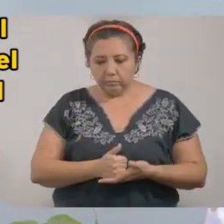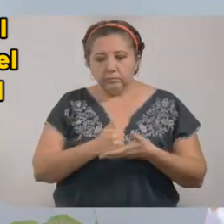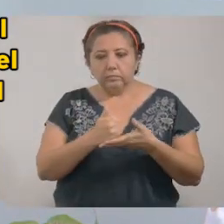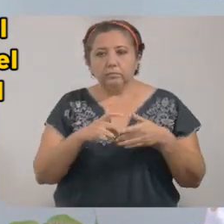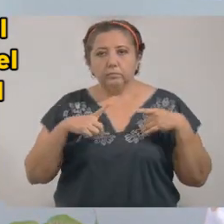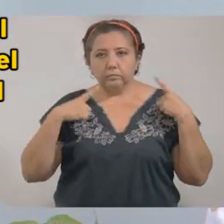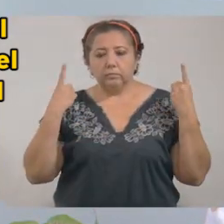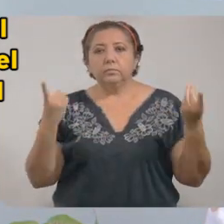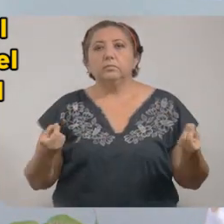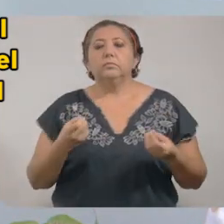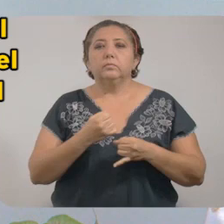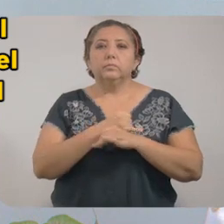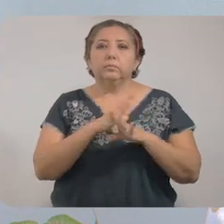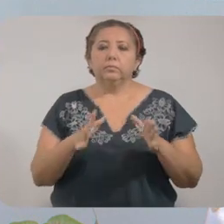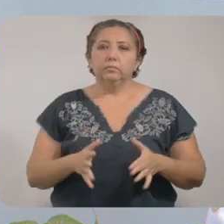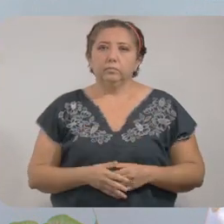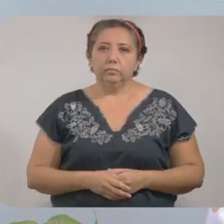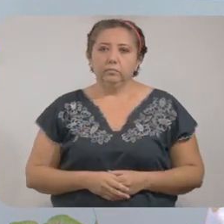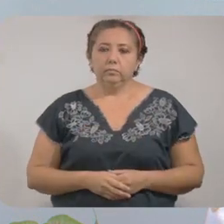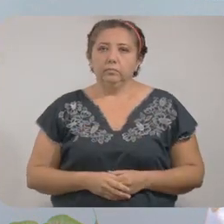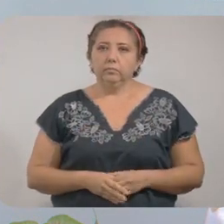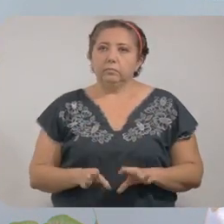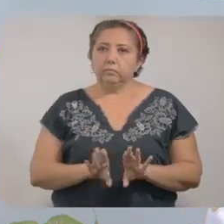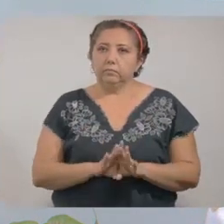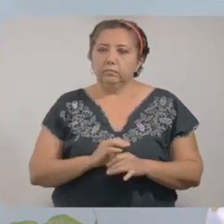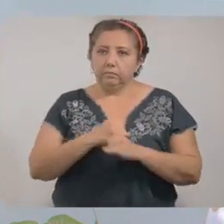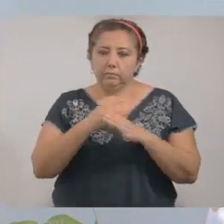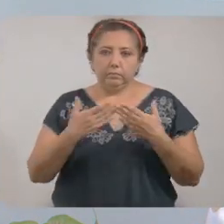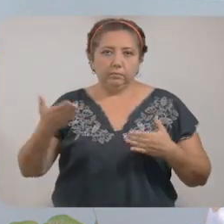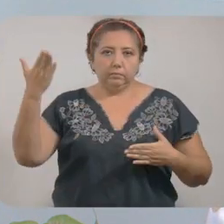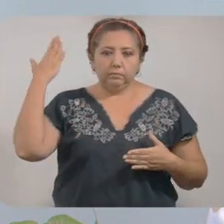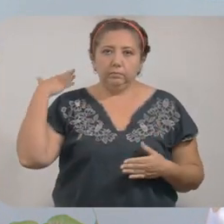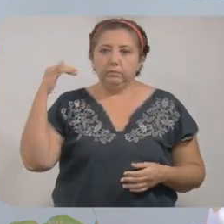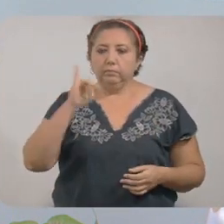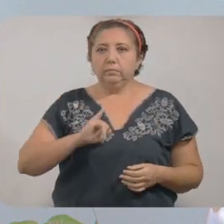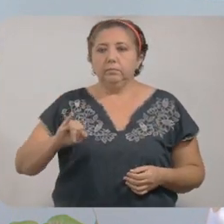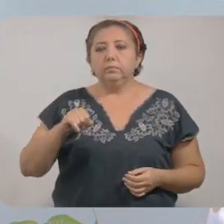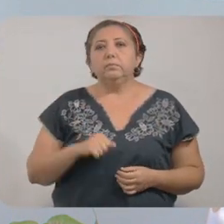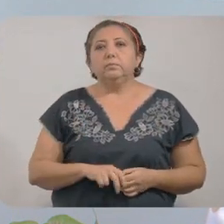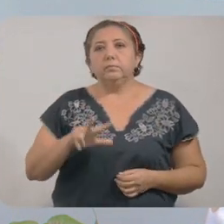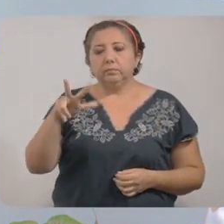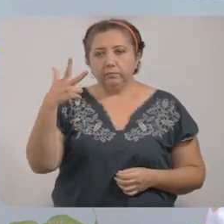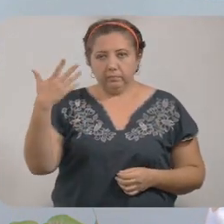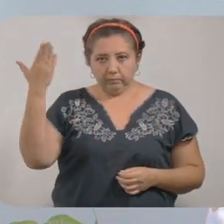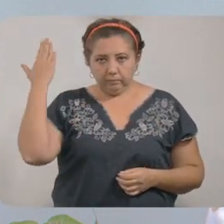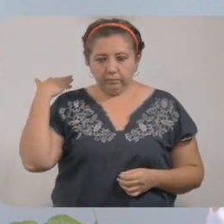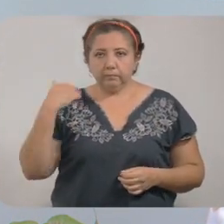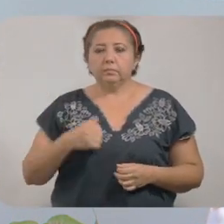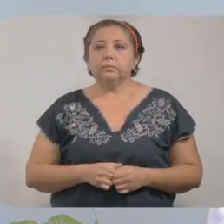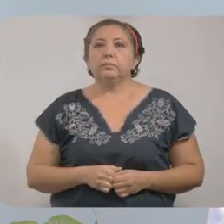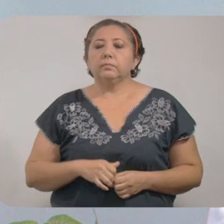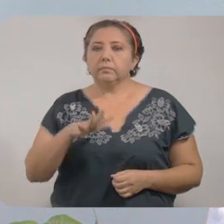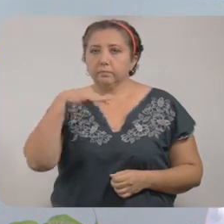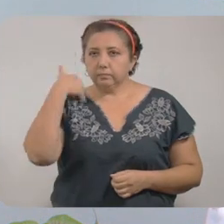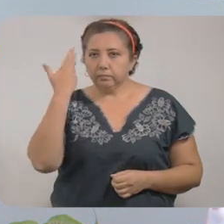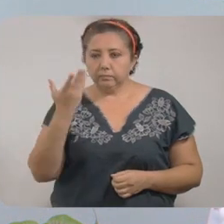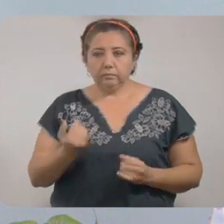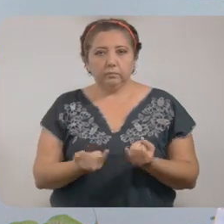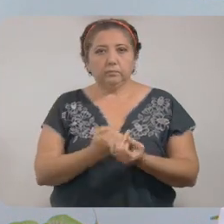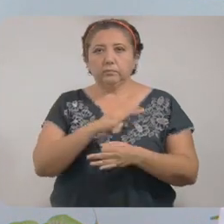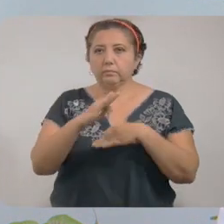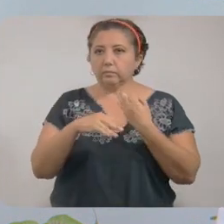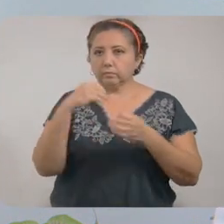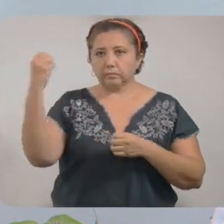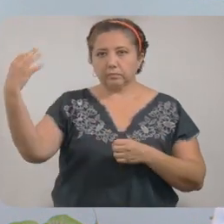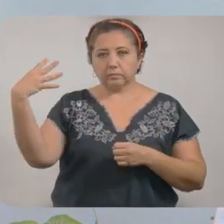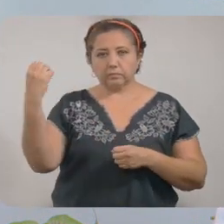proporcionando a esta información como se informó oportunamente el jueves 13 pasado con el objetivo de homologar los semáforos